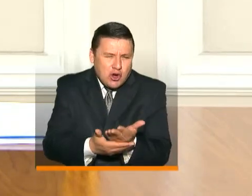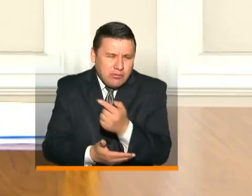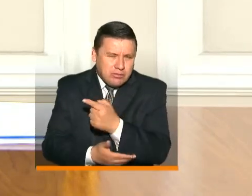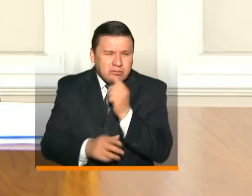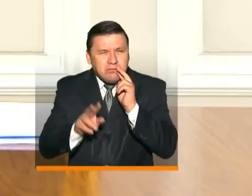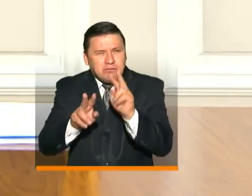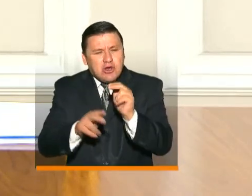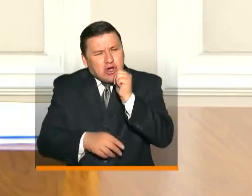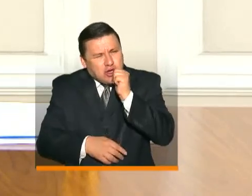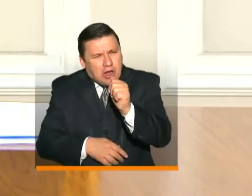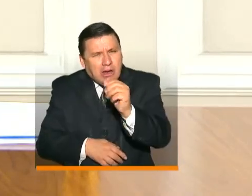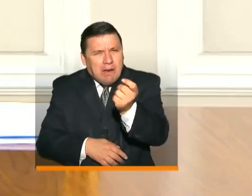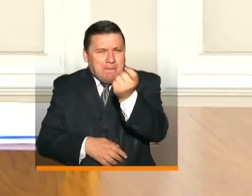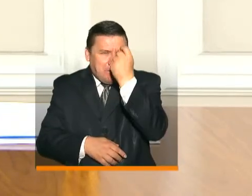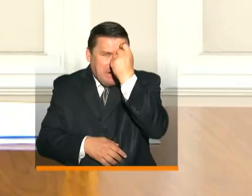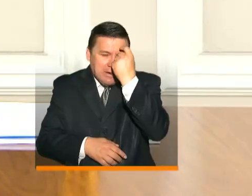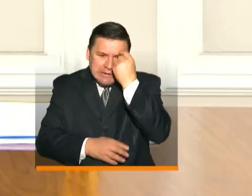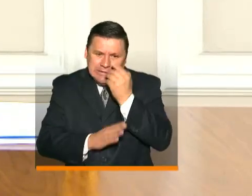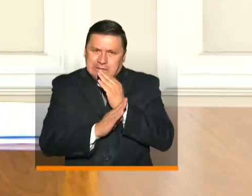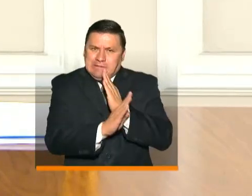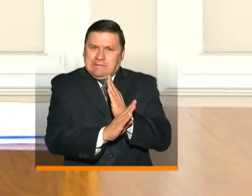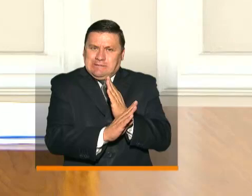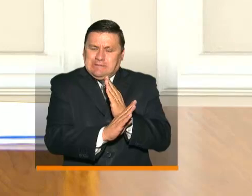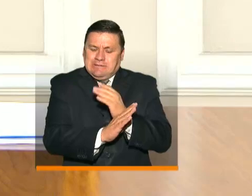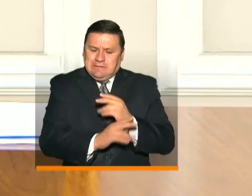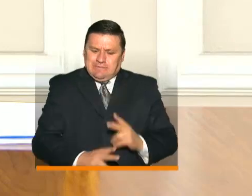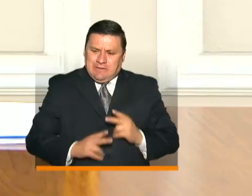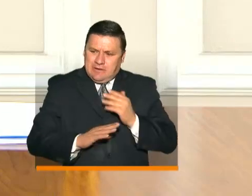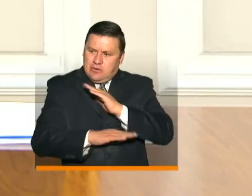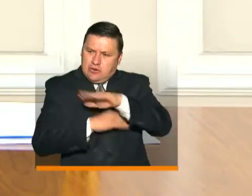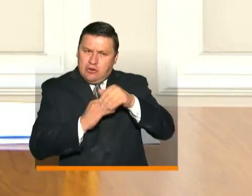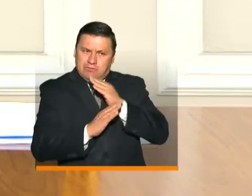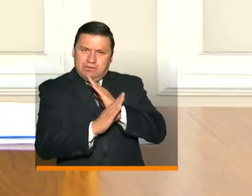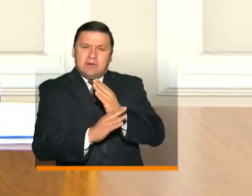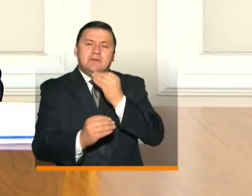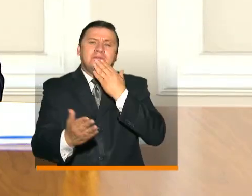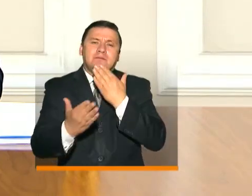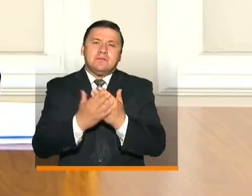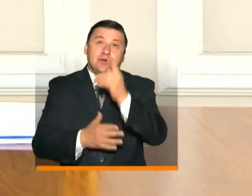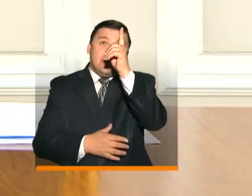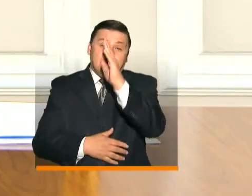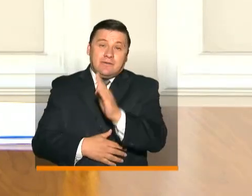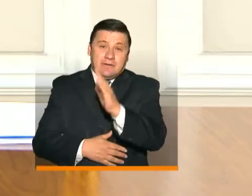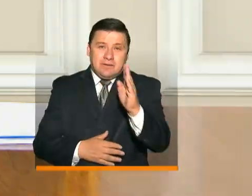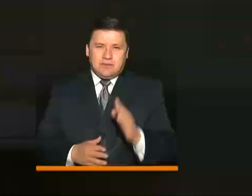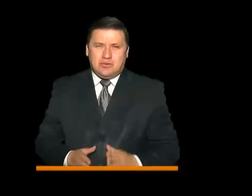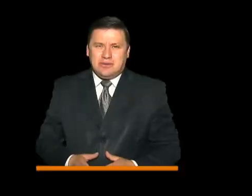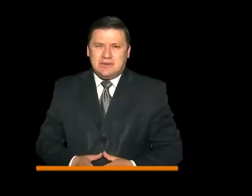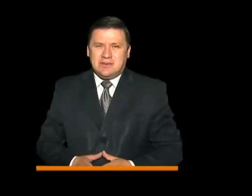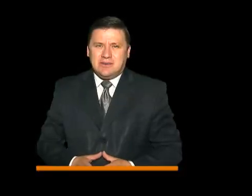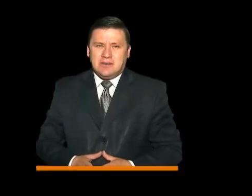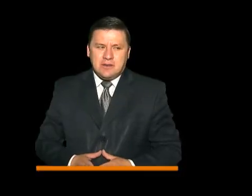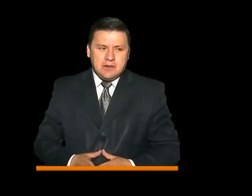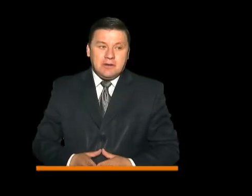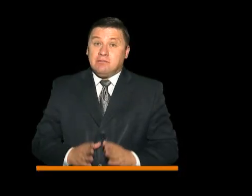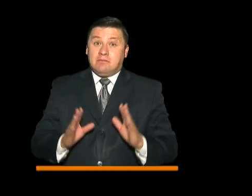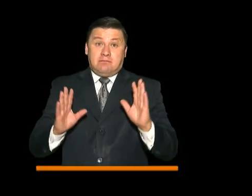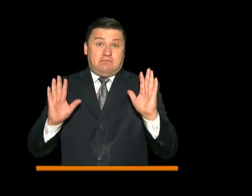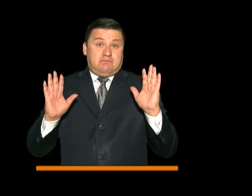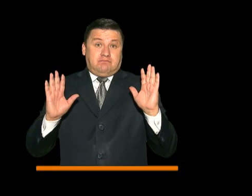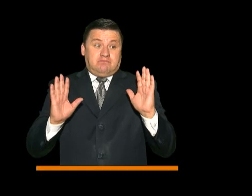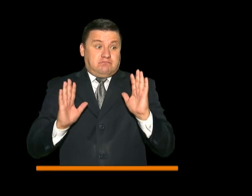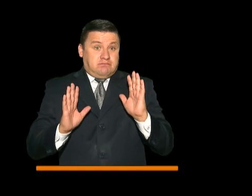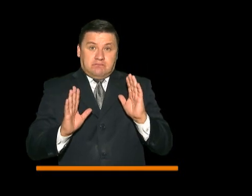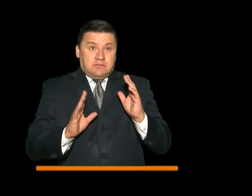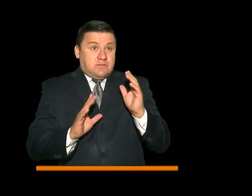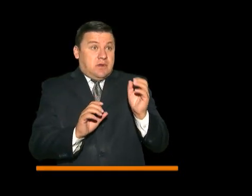debemos observar todos los días para protegernos y proteger a los demás. Muchísimas gracias y que Dios los bendiga. Nadie es inmune